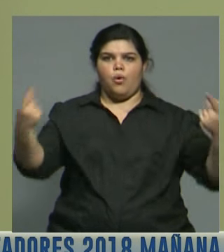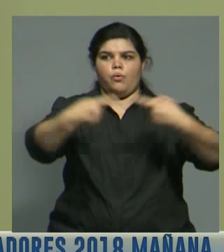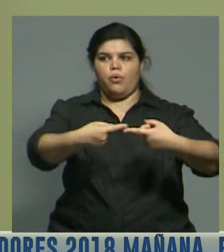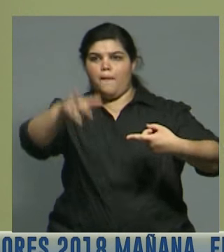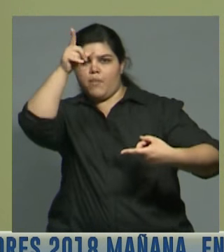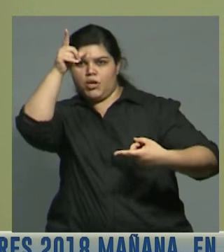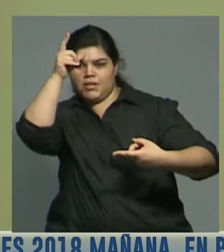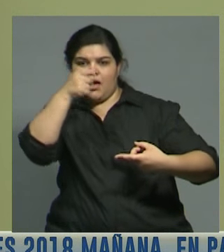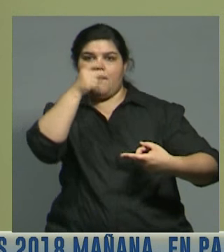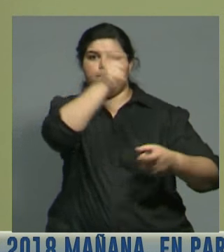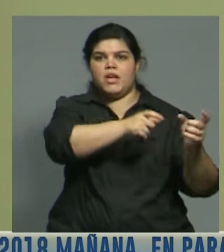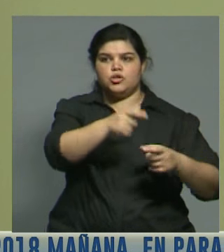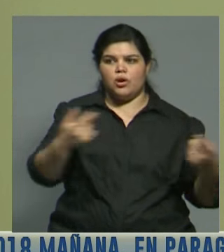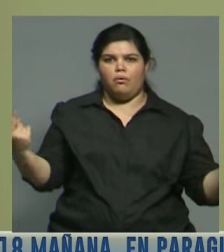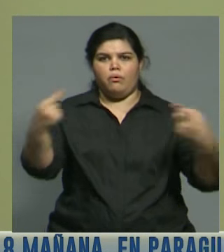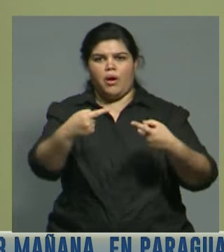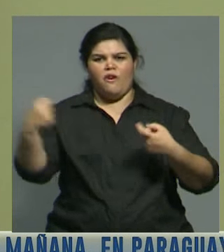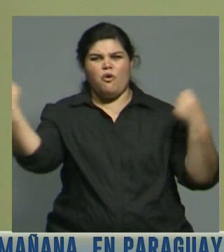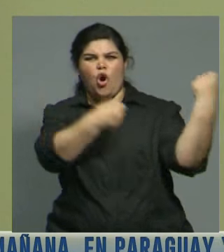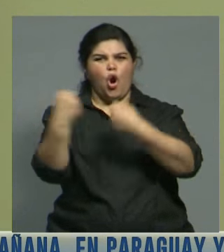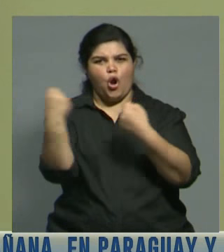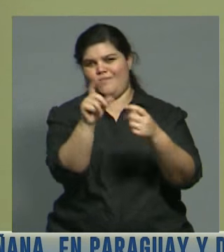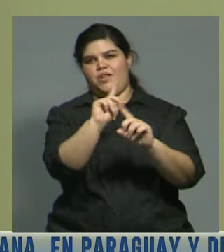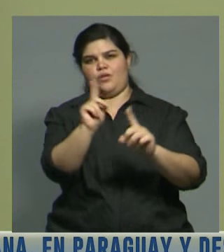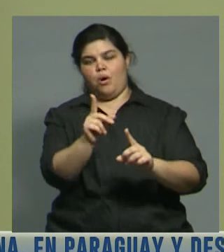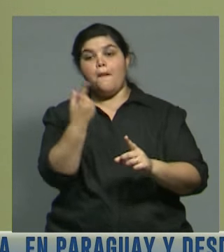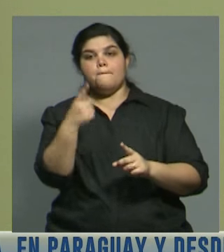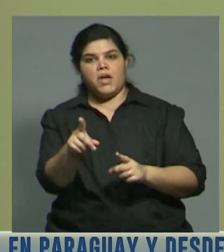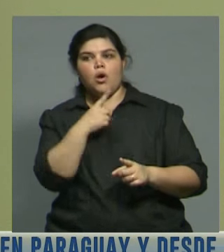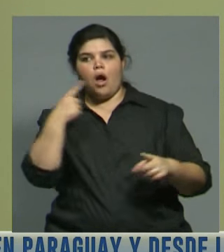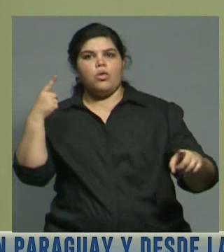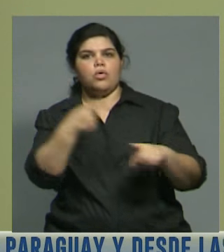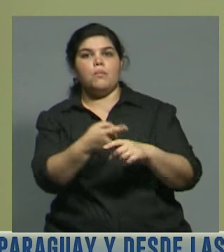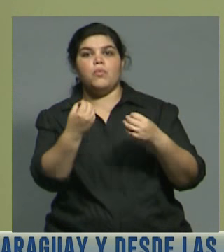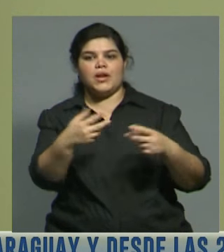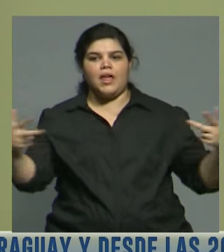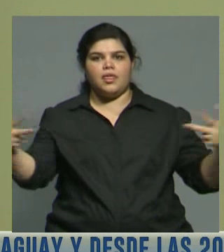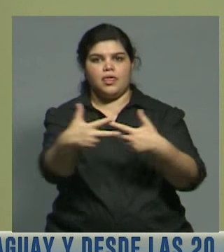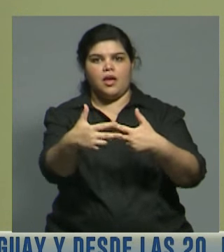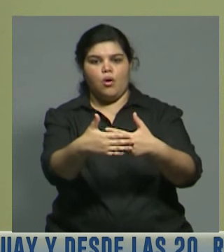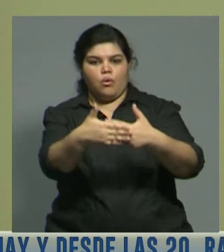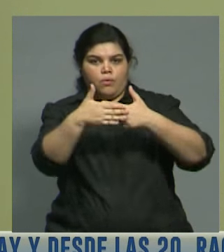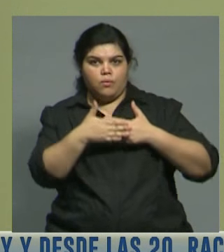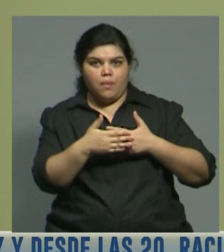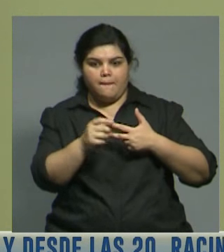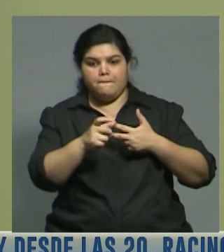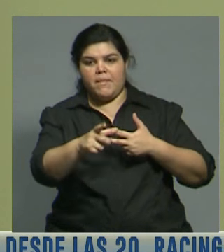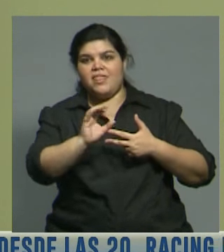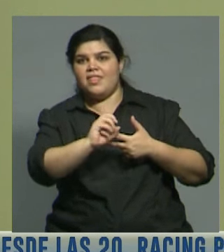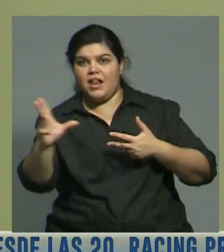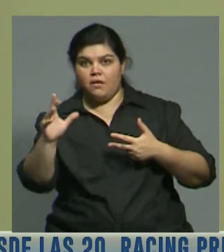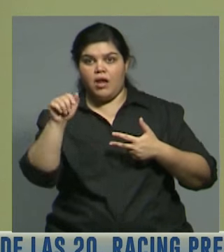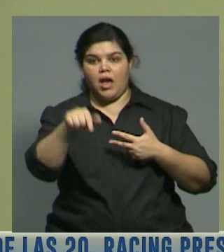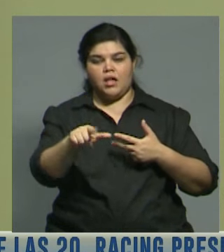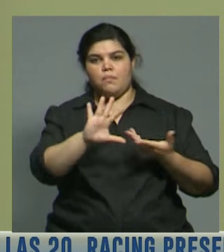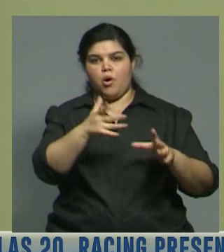la policía, no de manera física, pero sí porque necesitan que liberen media calzada las personas que estaban allí reunidas, alrededor